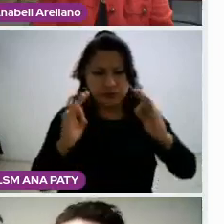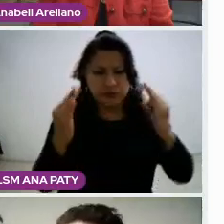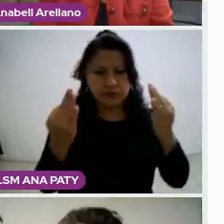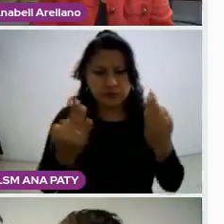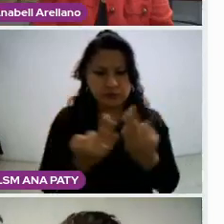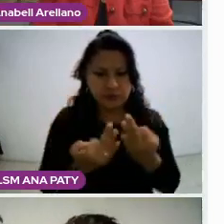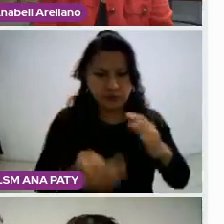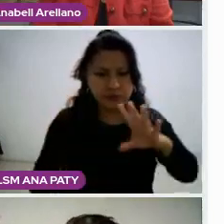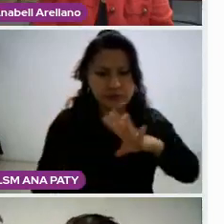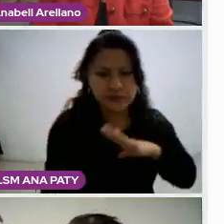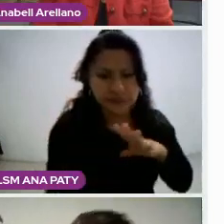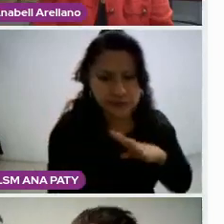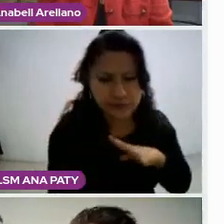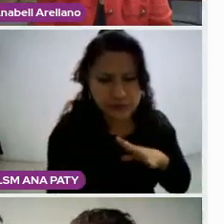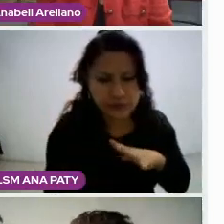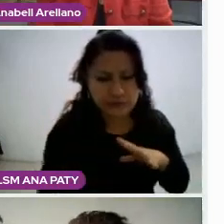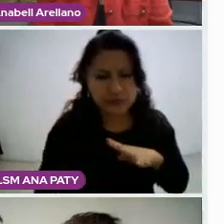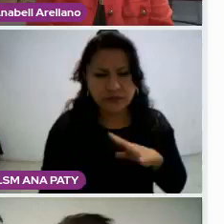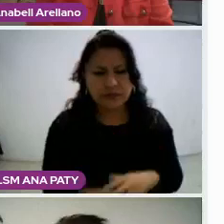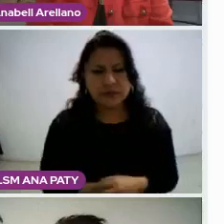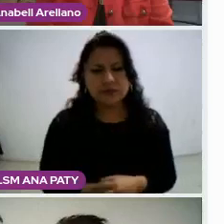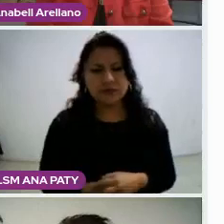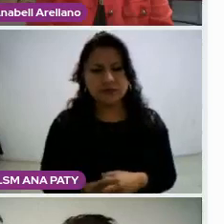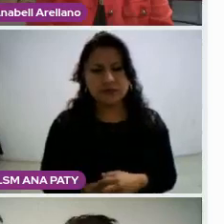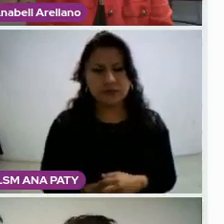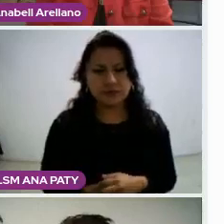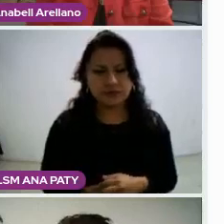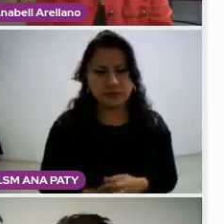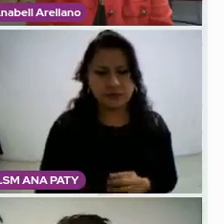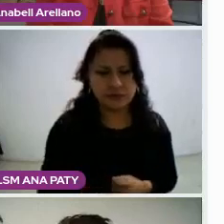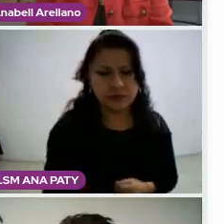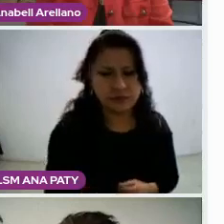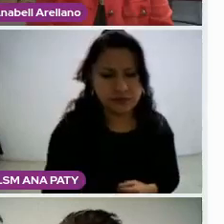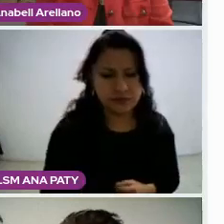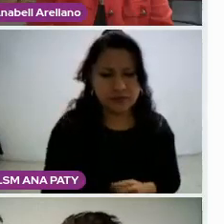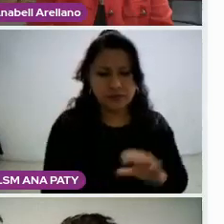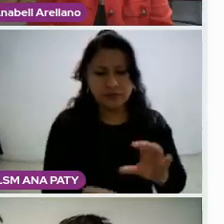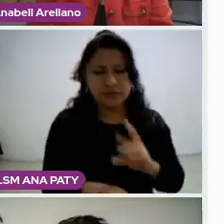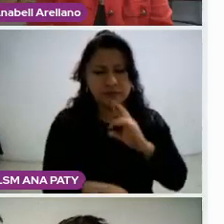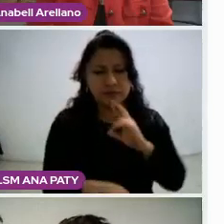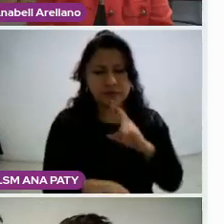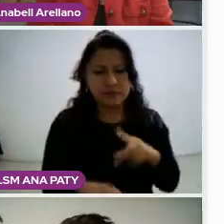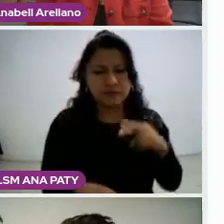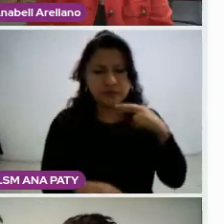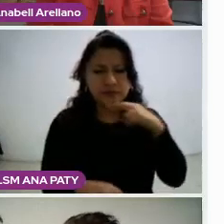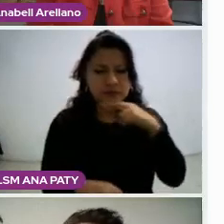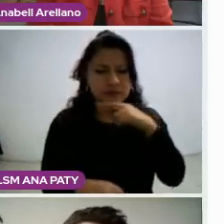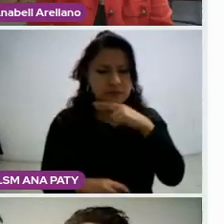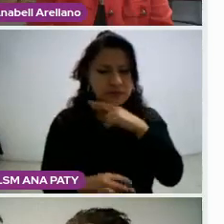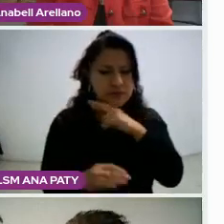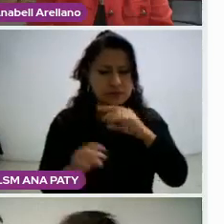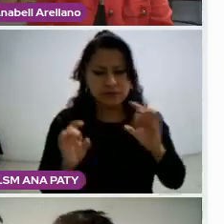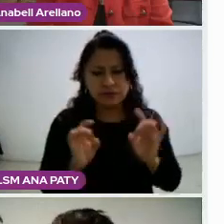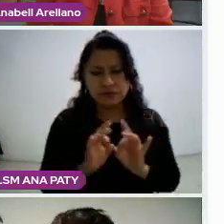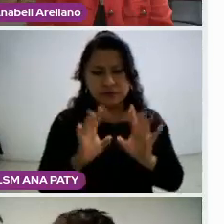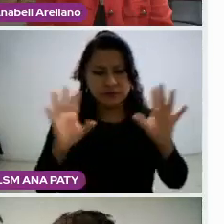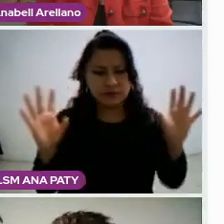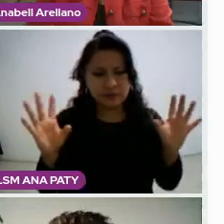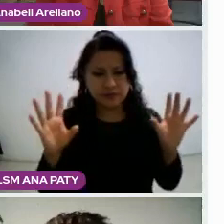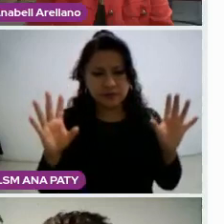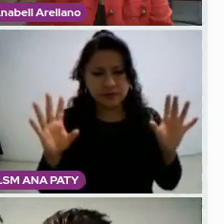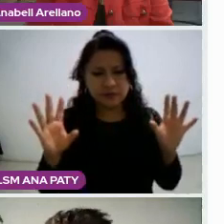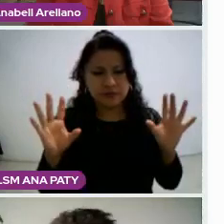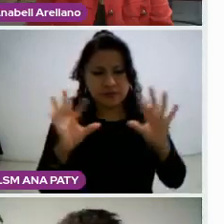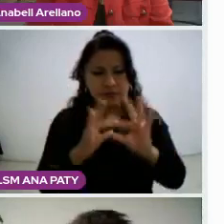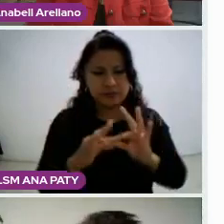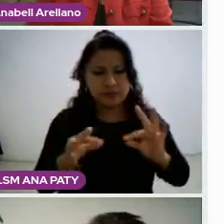o los conflictos, como que, responden rápidamente o de manera impulsiva. Una descripción prolija de los hechos. ¿Qué